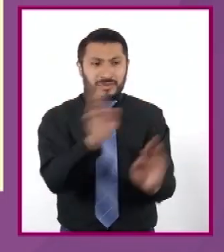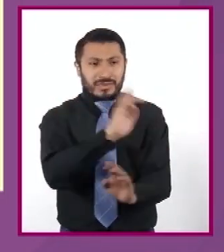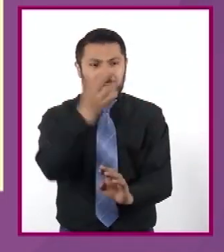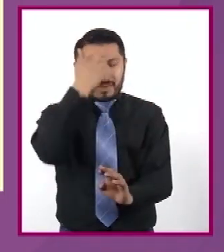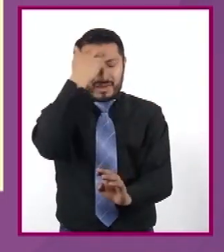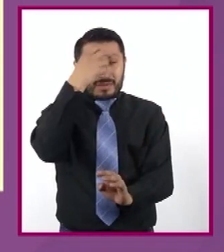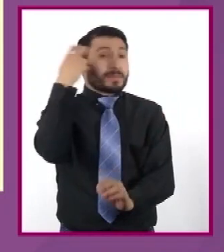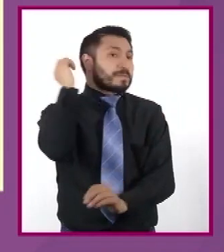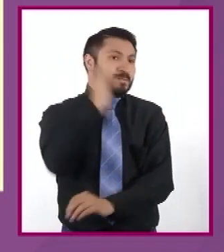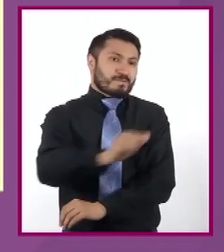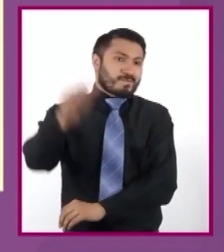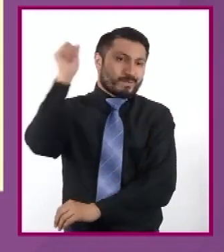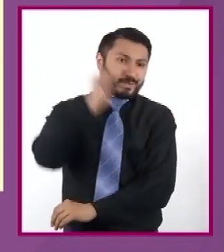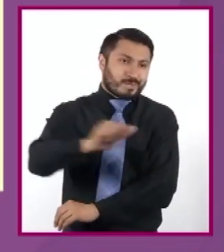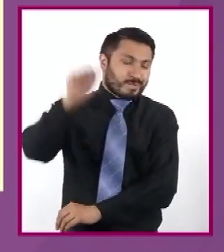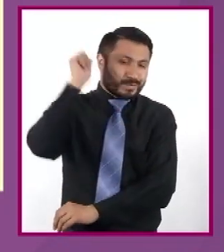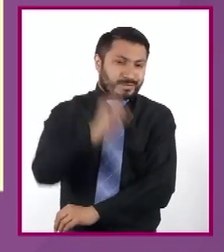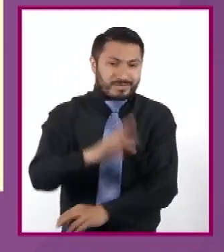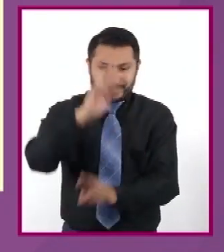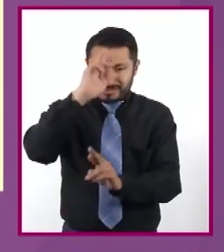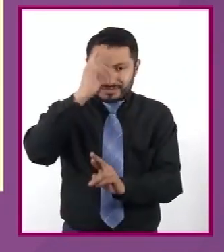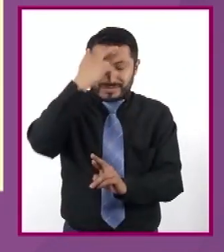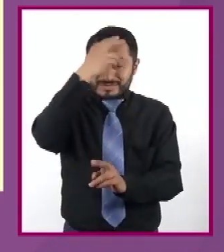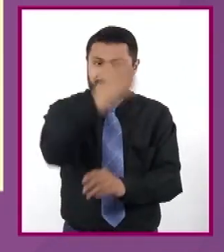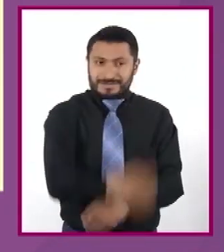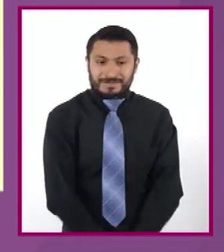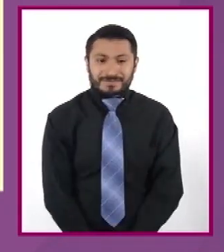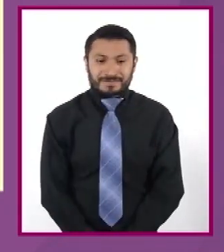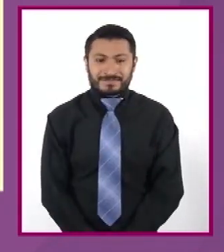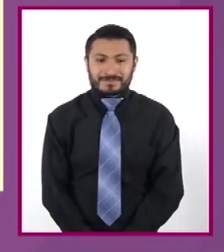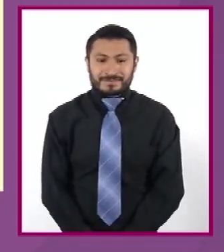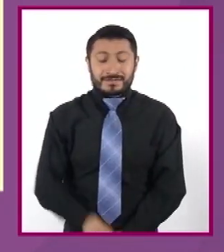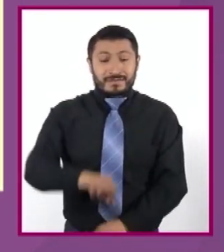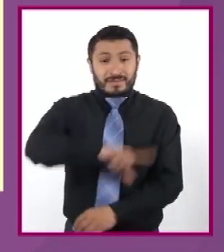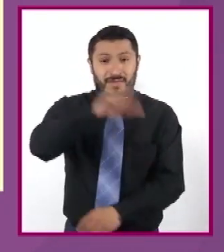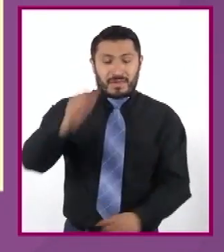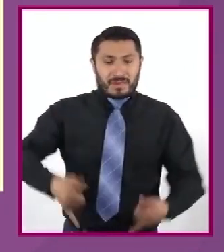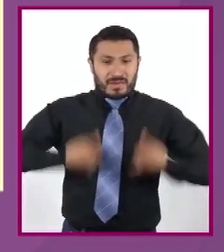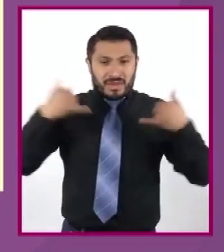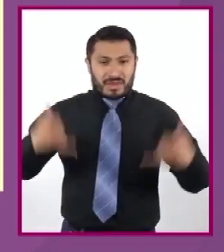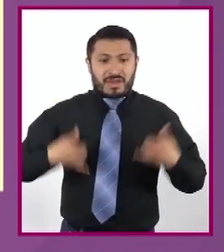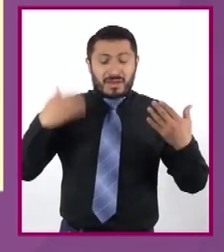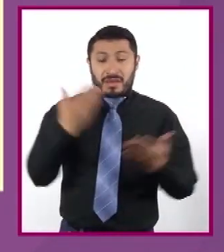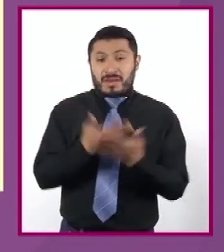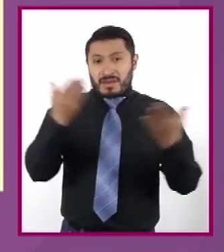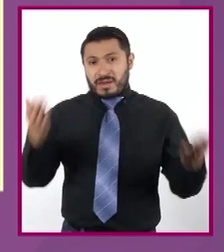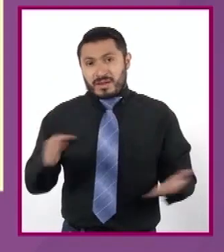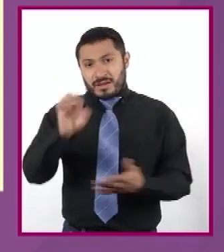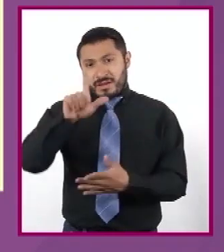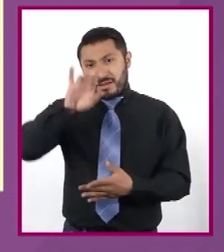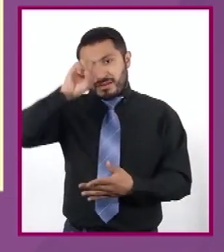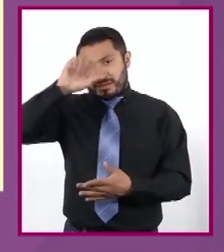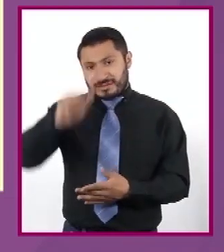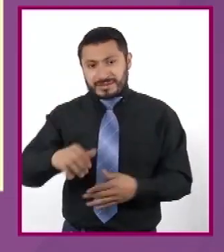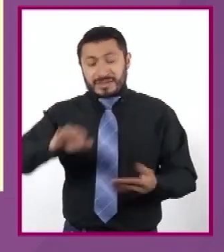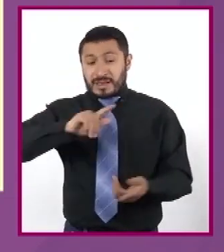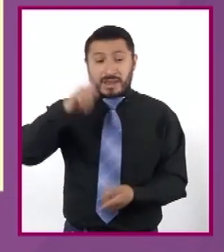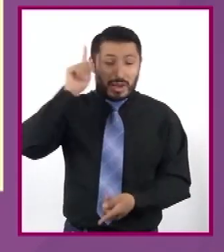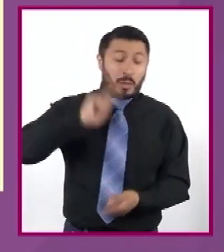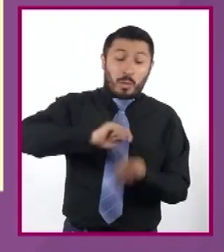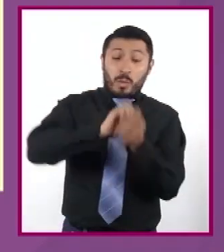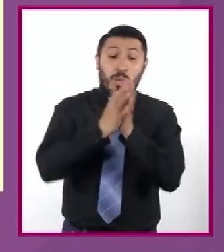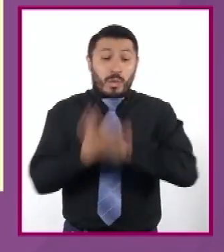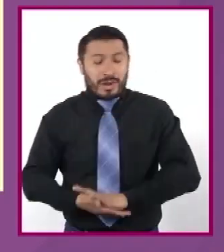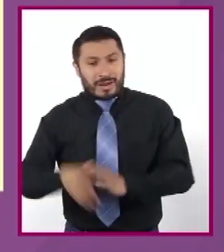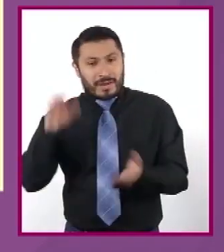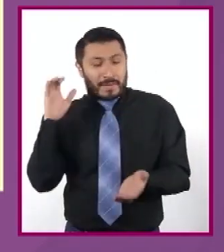recordaré siempre. Al final, la joven Elisa, quien ahora es una mujer completamente transformada,